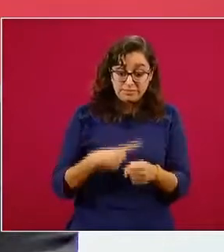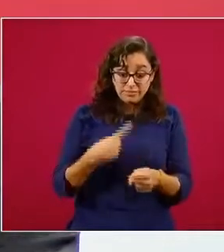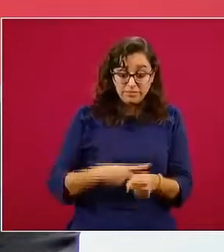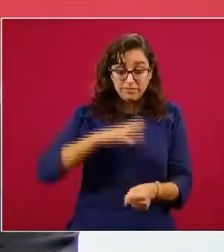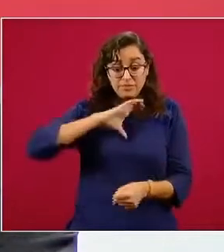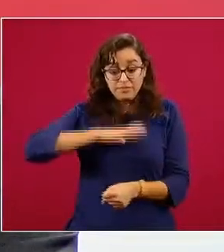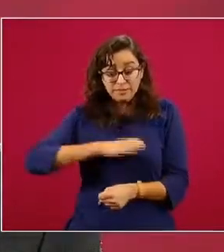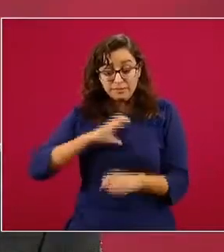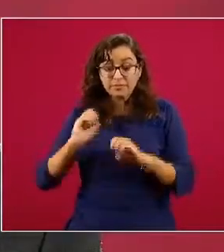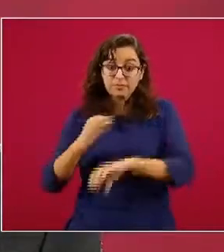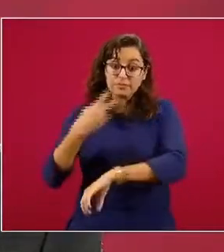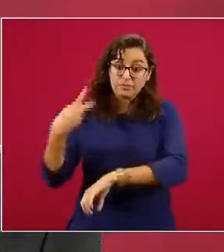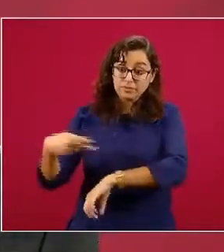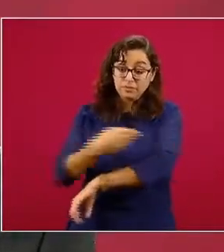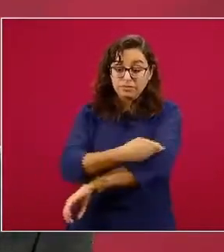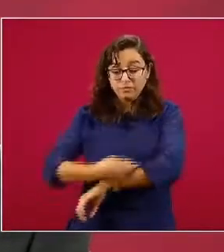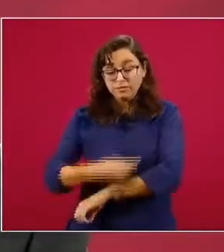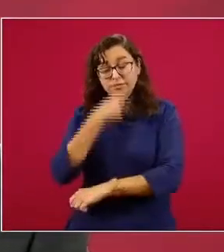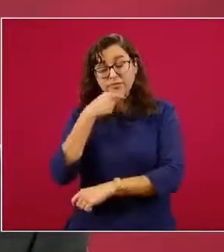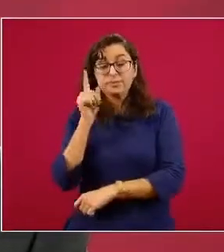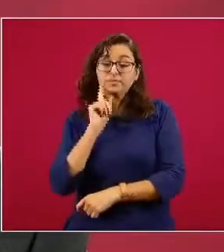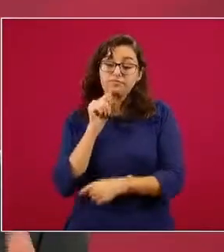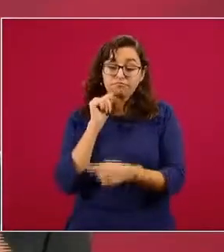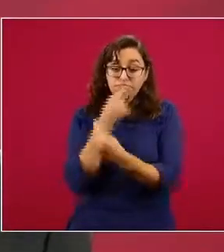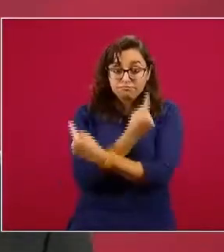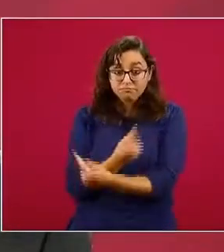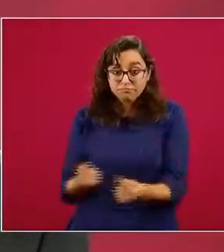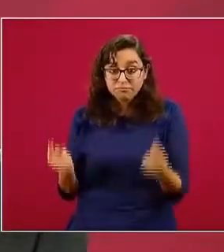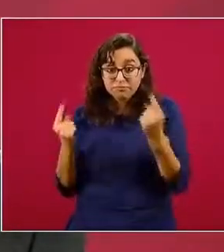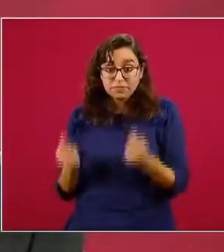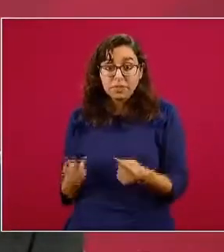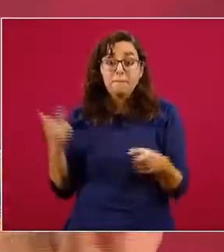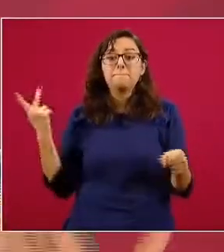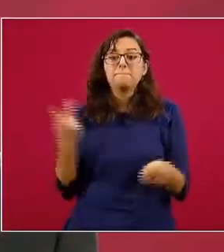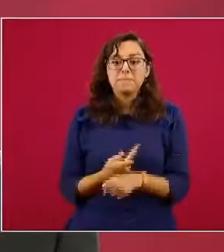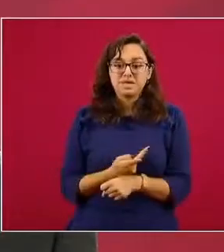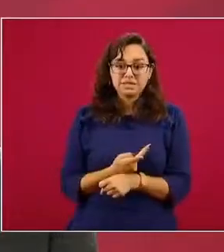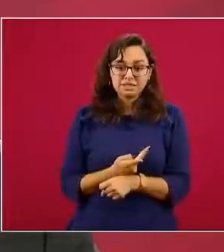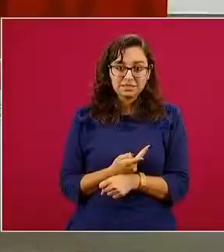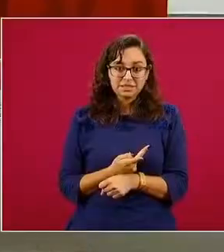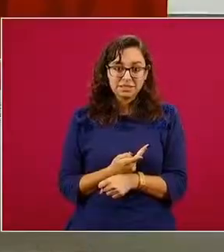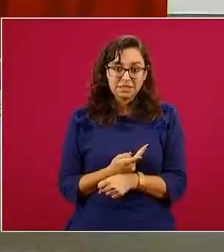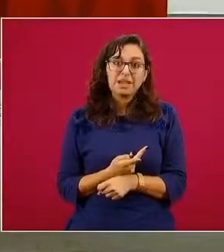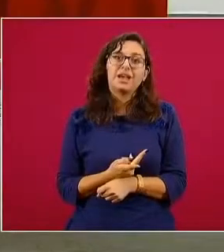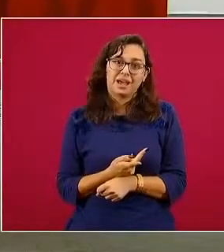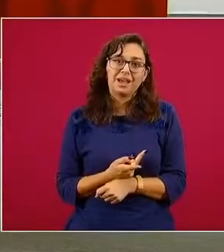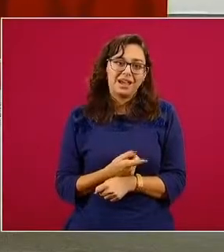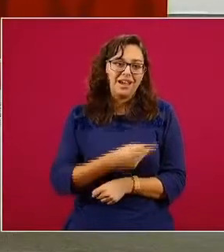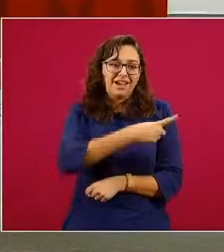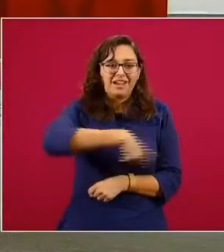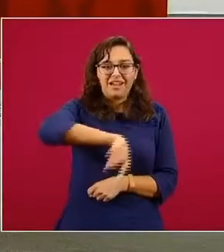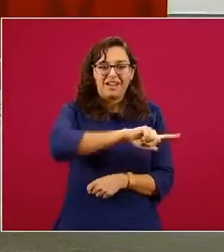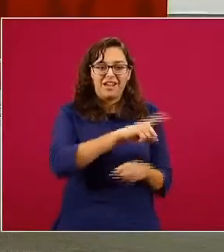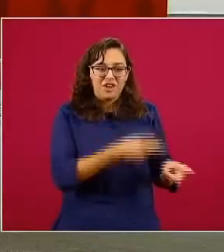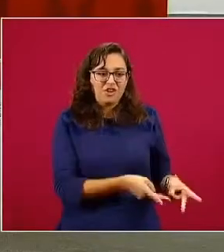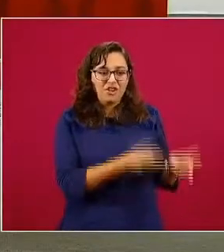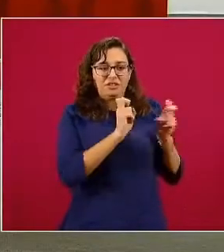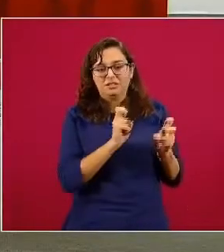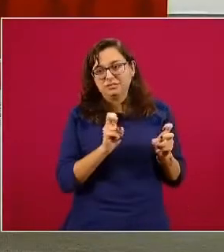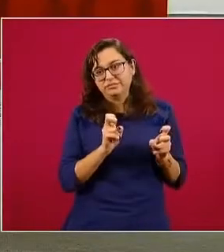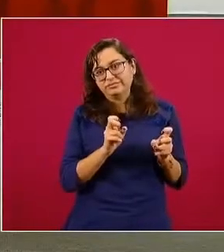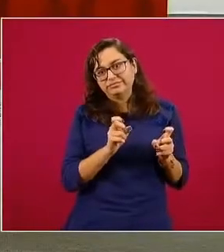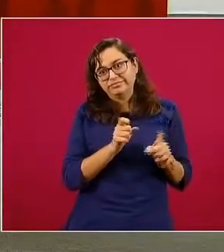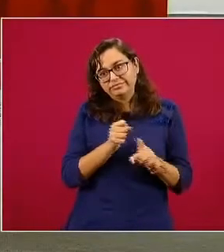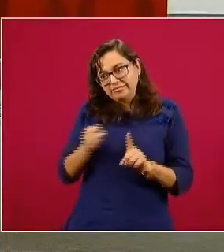sus familiares, en este caso niñas y niños, son los primeros blancos a que llegue la entidad, persona